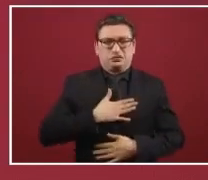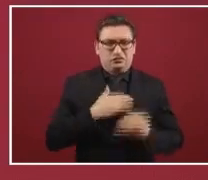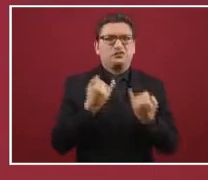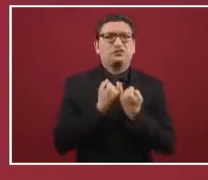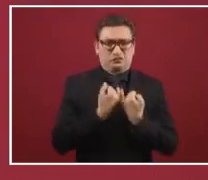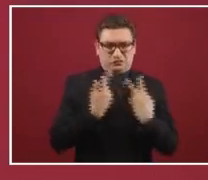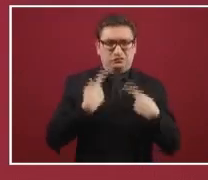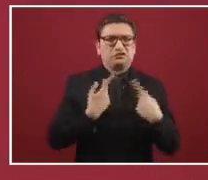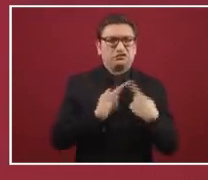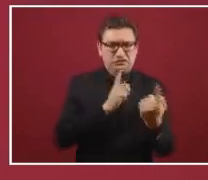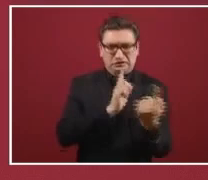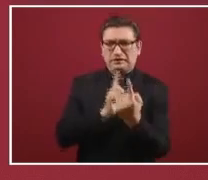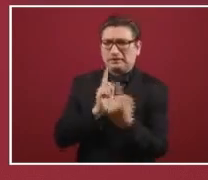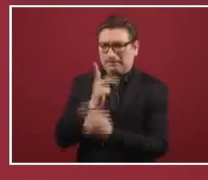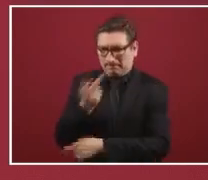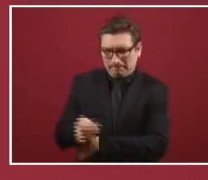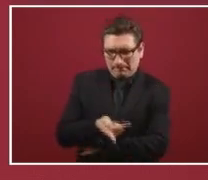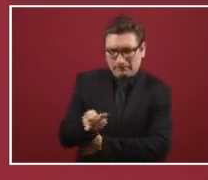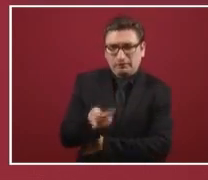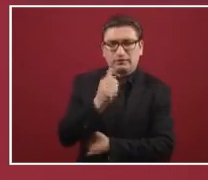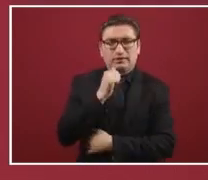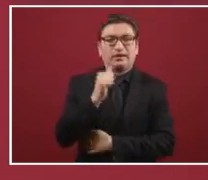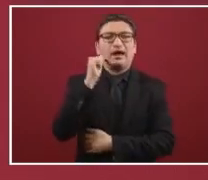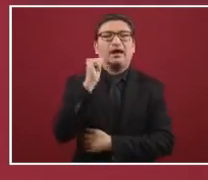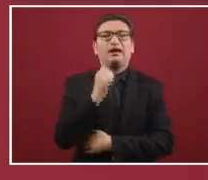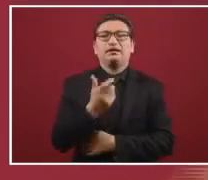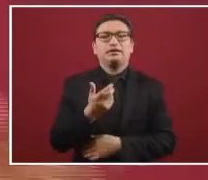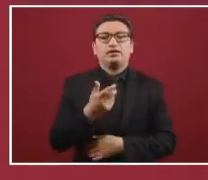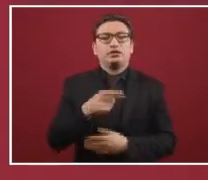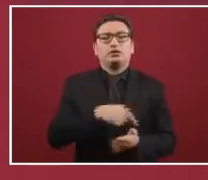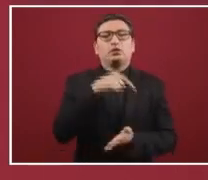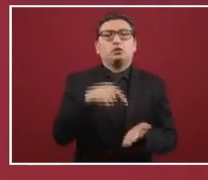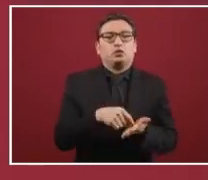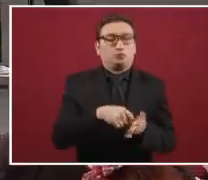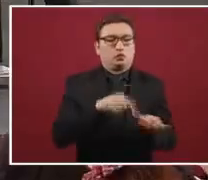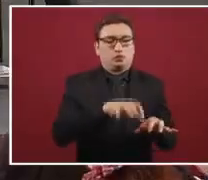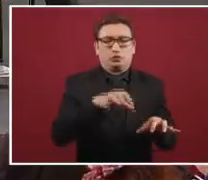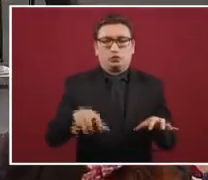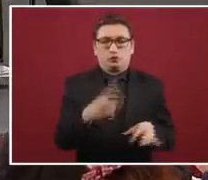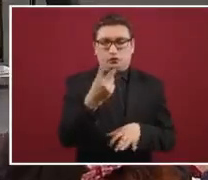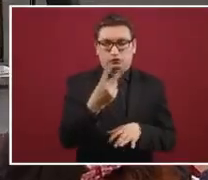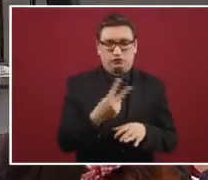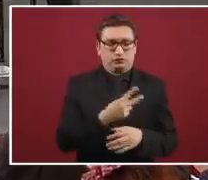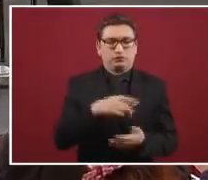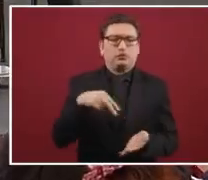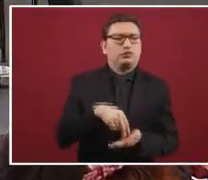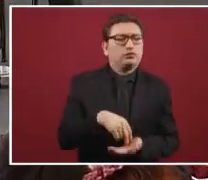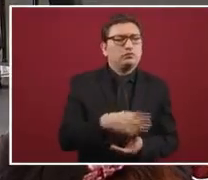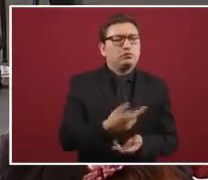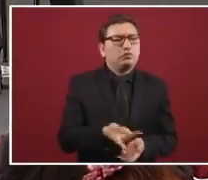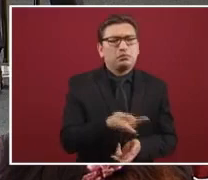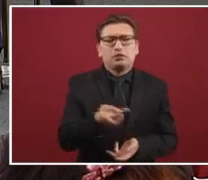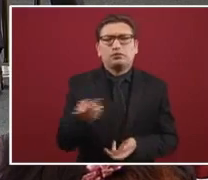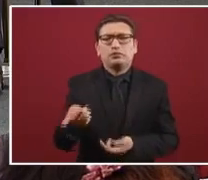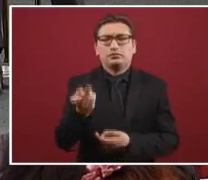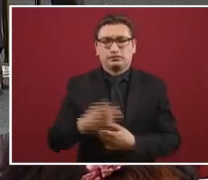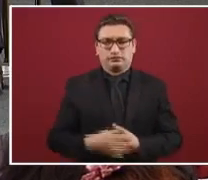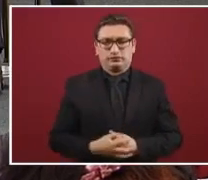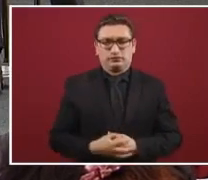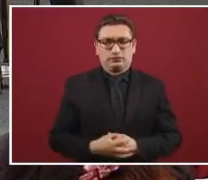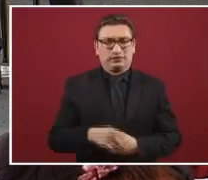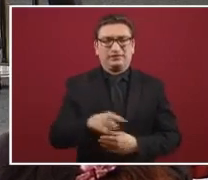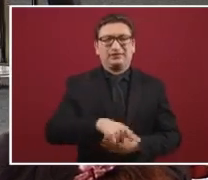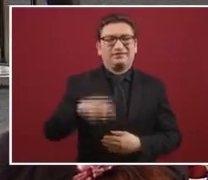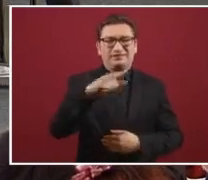gente. Ayer, en dos paradas, le preguntaba yo a los